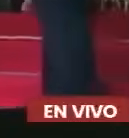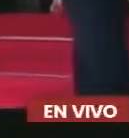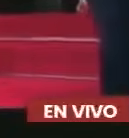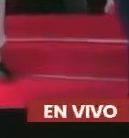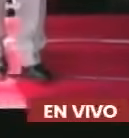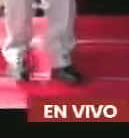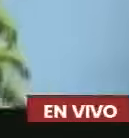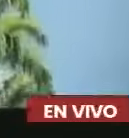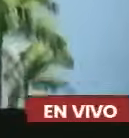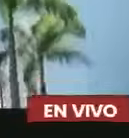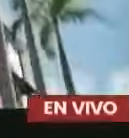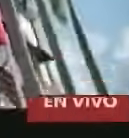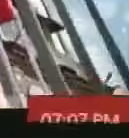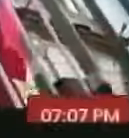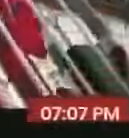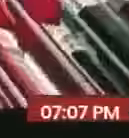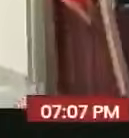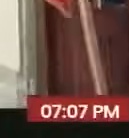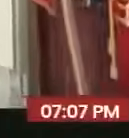hermanas.